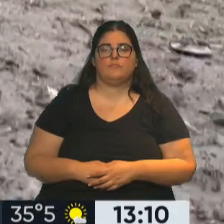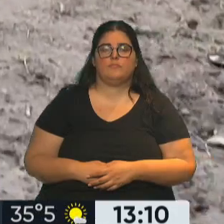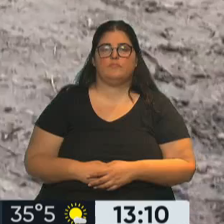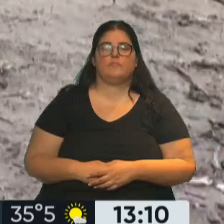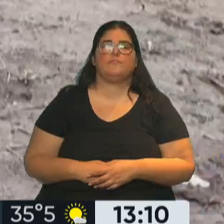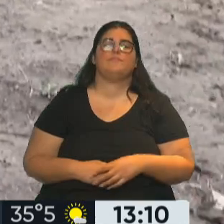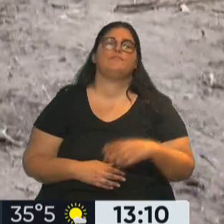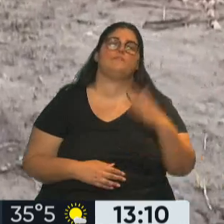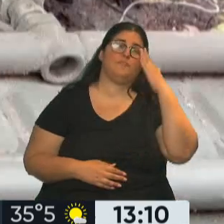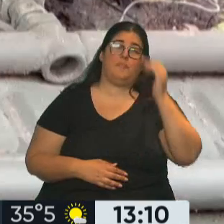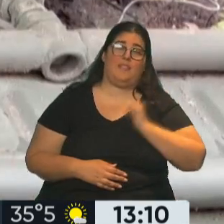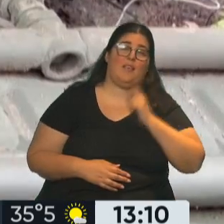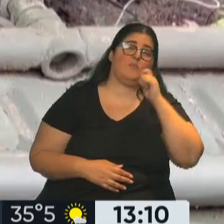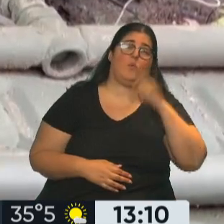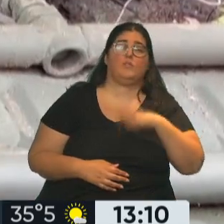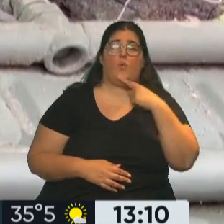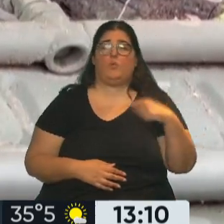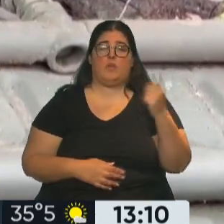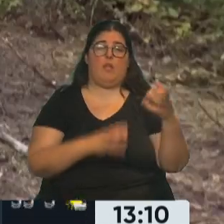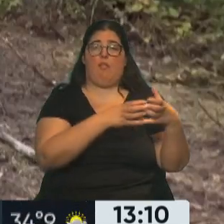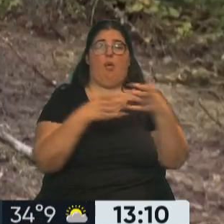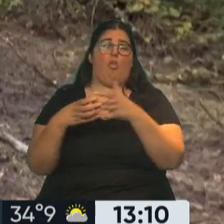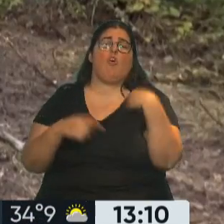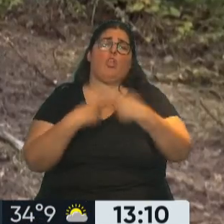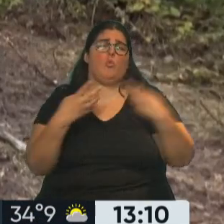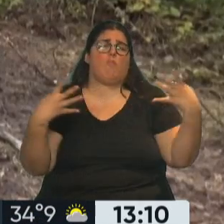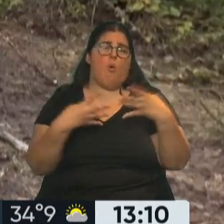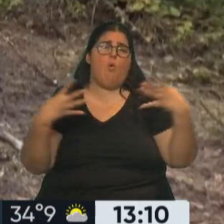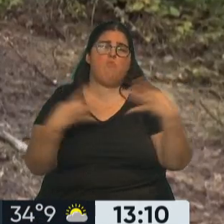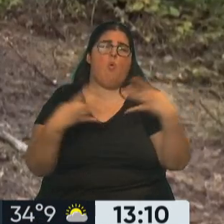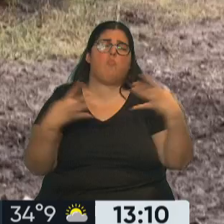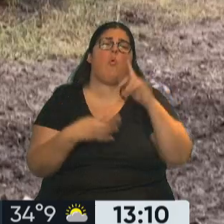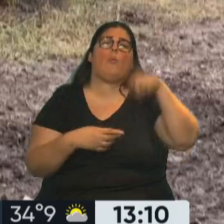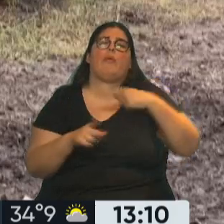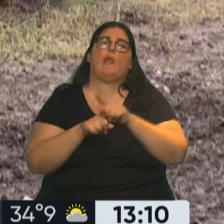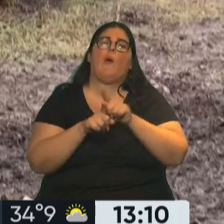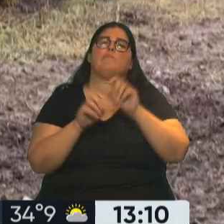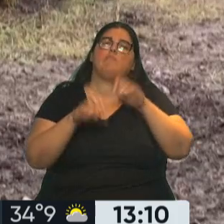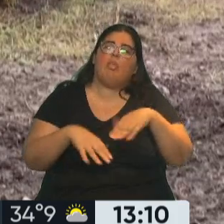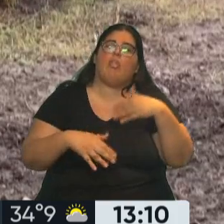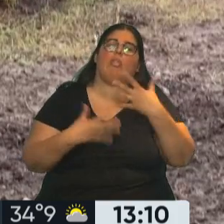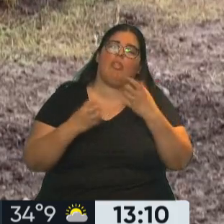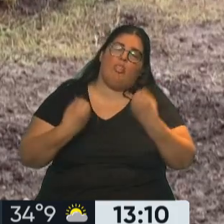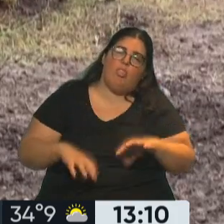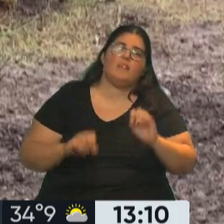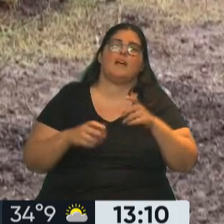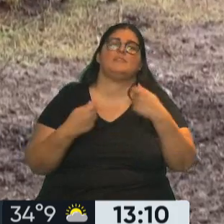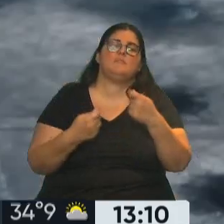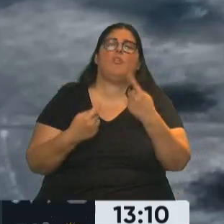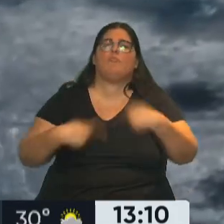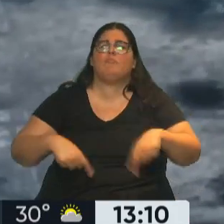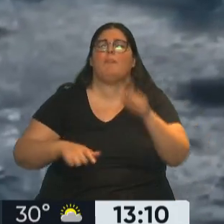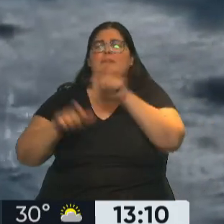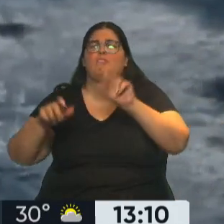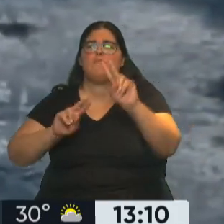ambas fuerzas siguen trabadas en una agotadora guerra de desgaste en las que sufrieron enormes bajas y cuantiosas pérdidas de equipamiento militar